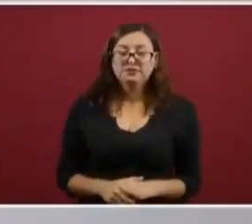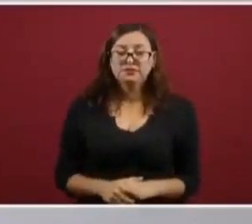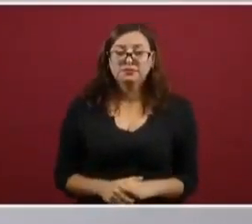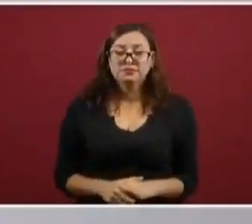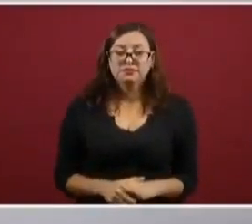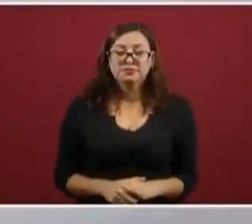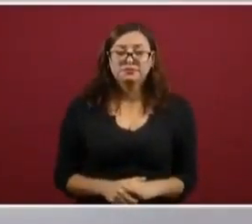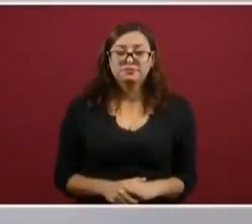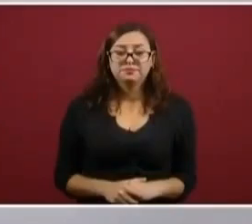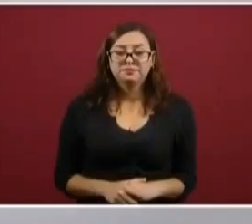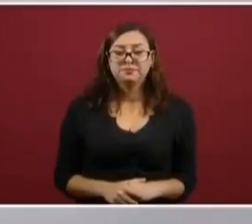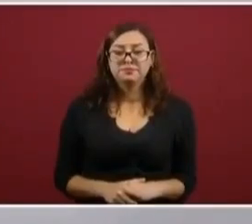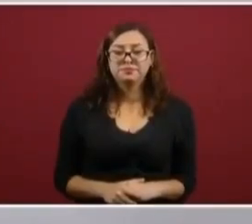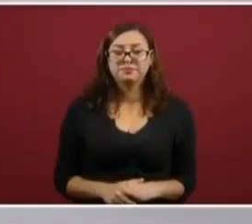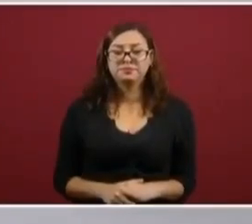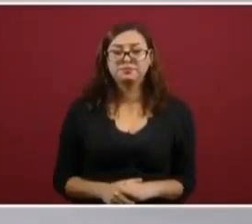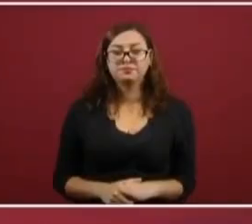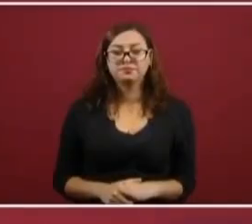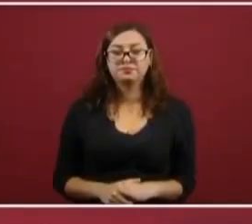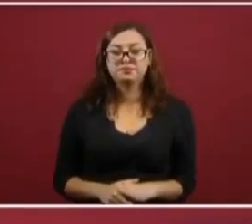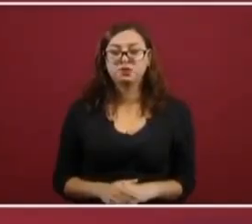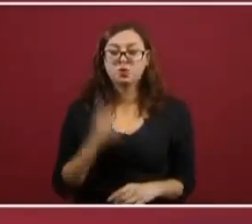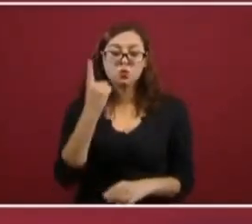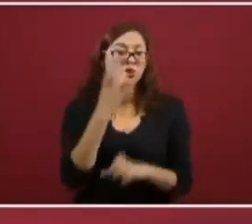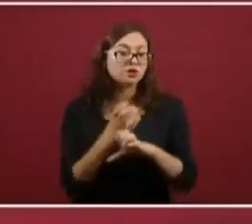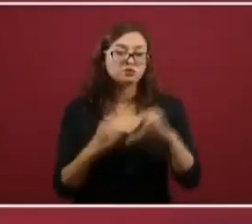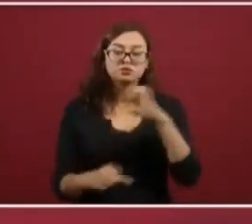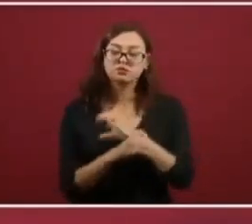eso una cosa que es